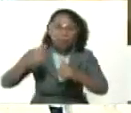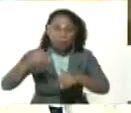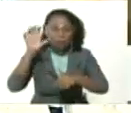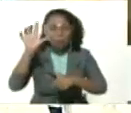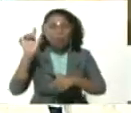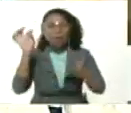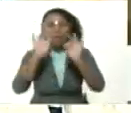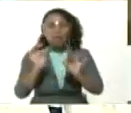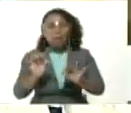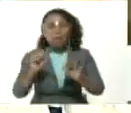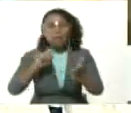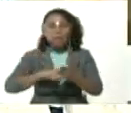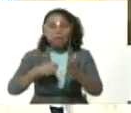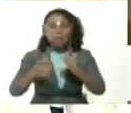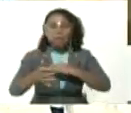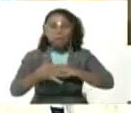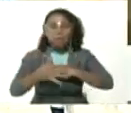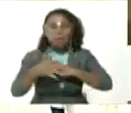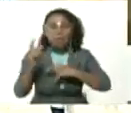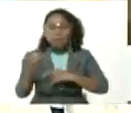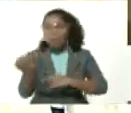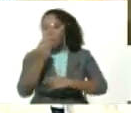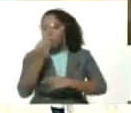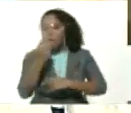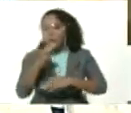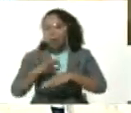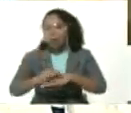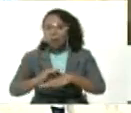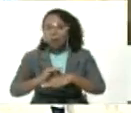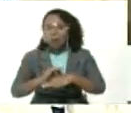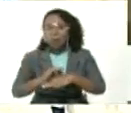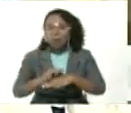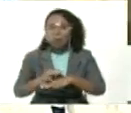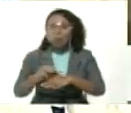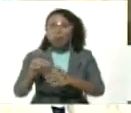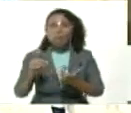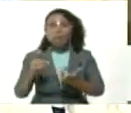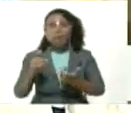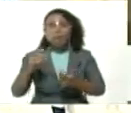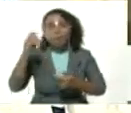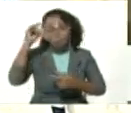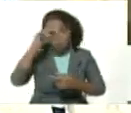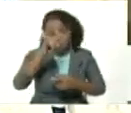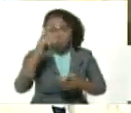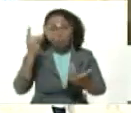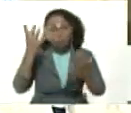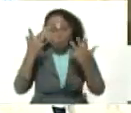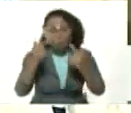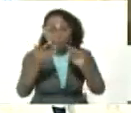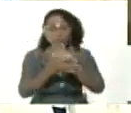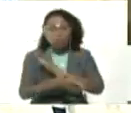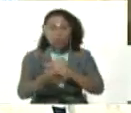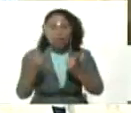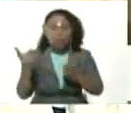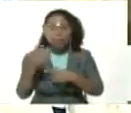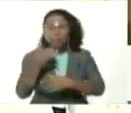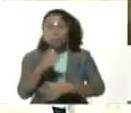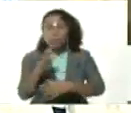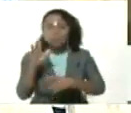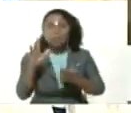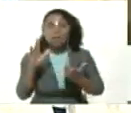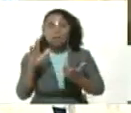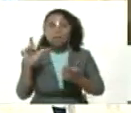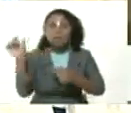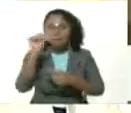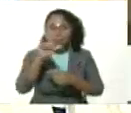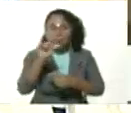de matanza que ellos demandan para el consumo de carne, tanto bovina como ovina y caprina. En las próximas semanas debe estar